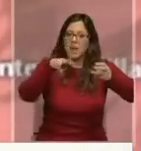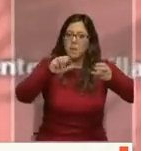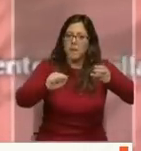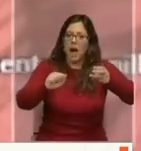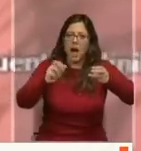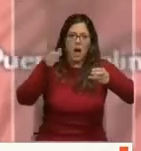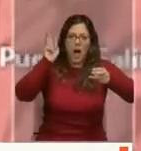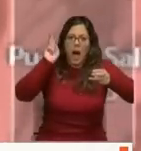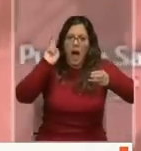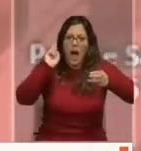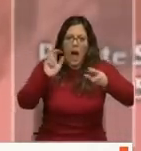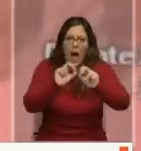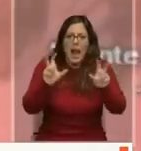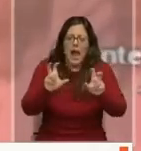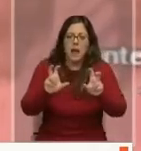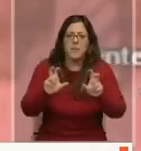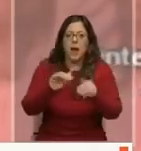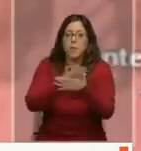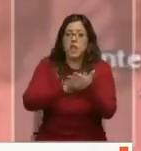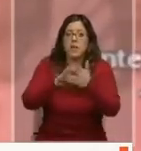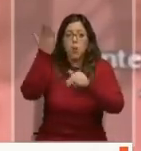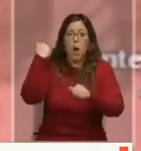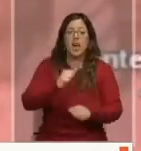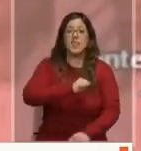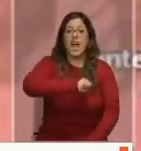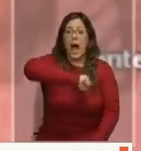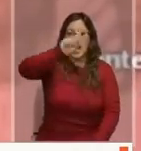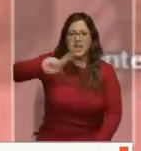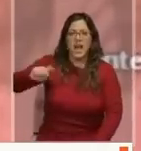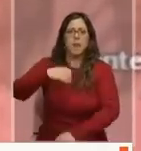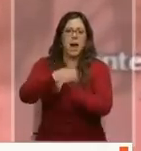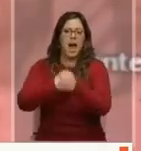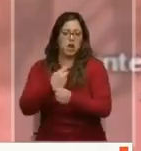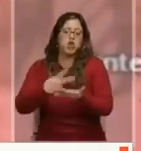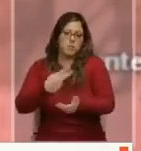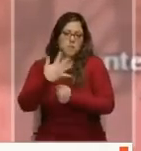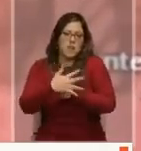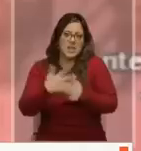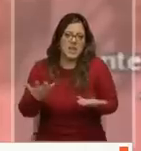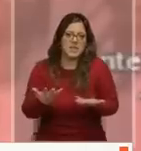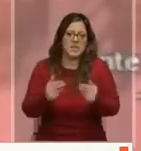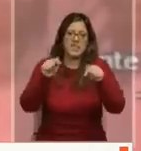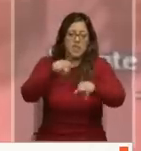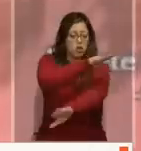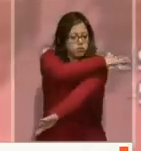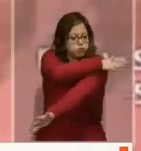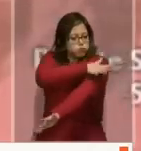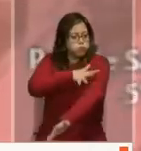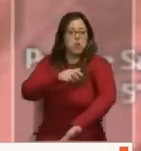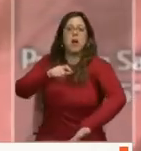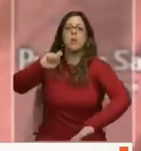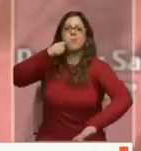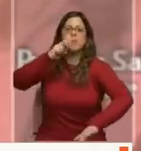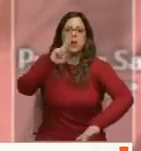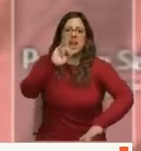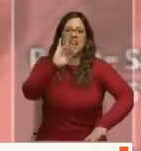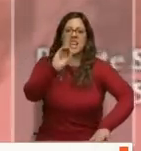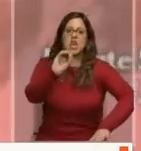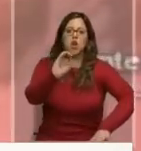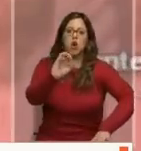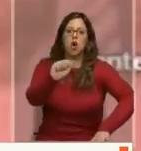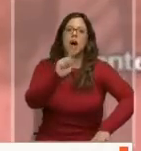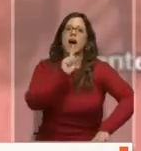dado. Se dio, por ejemplo, para la situación de Atacama en el año 2015. Un ruido atmosférico levemente menor que el de junio. El de junio